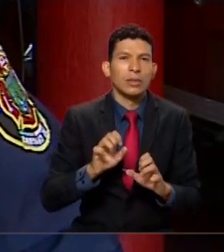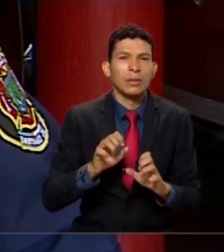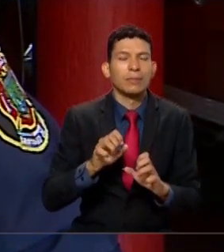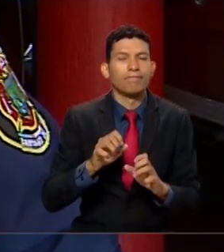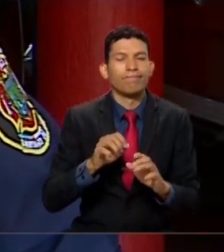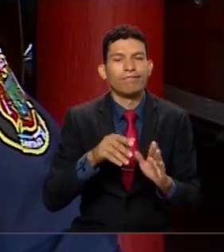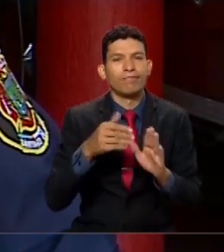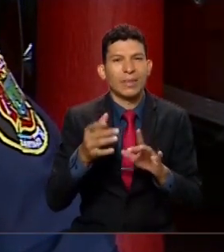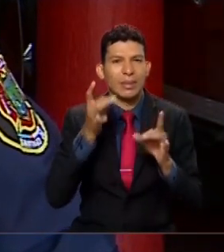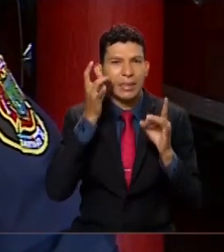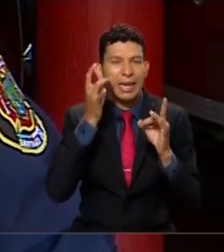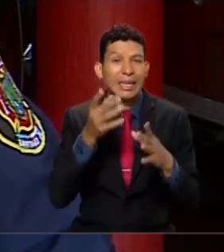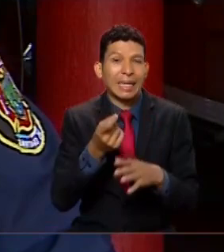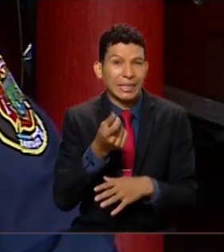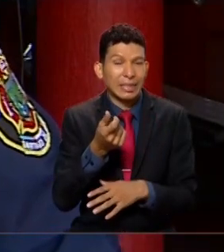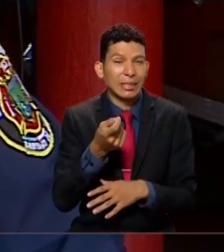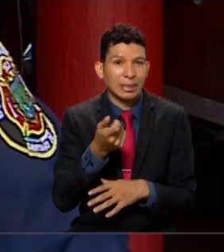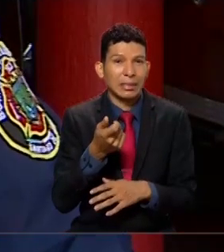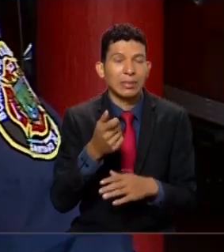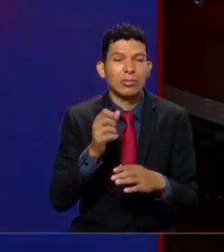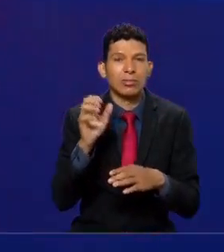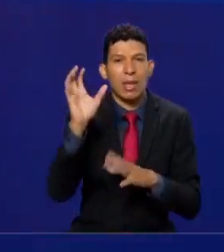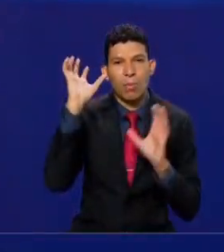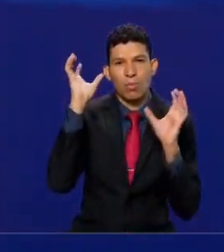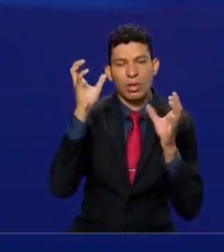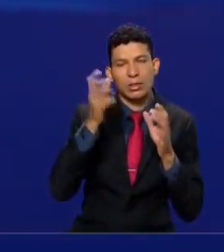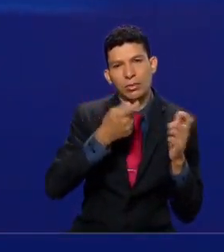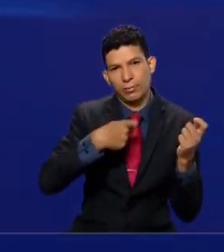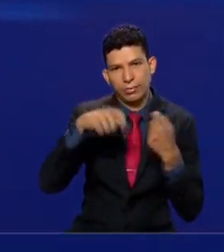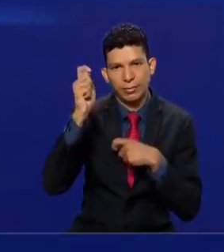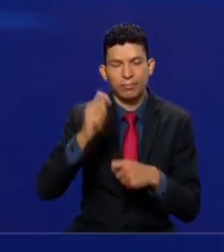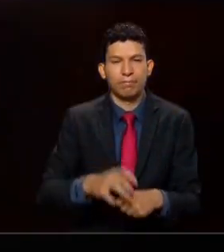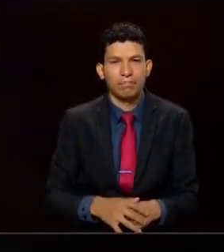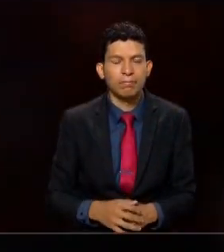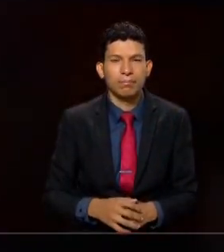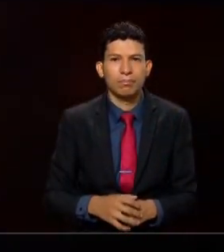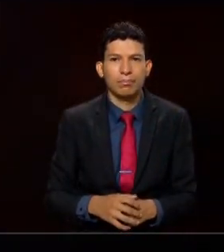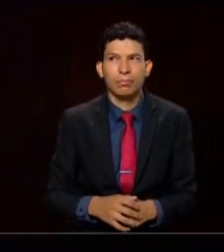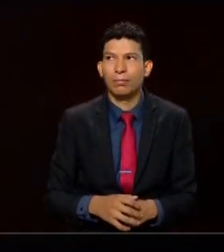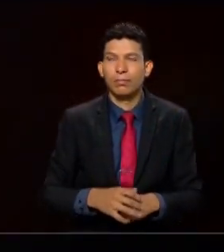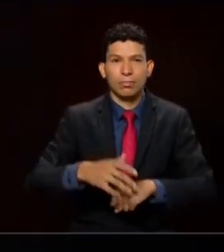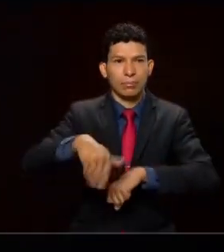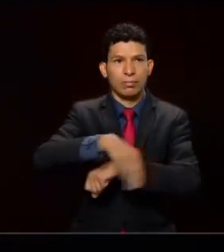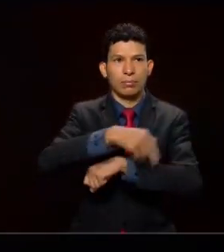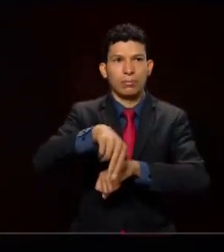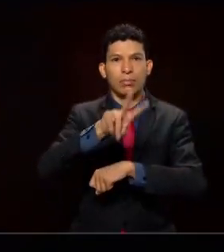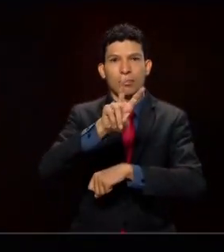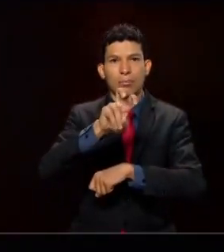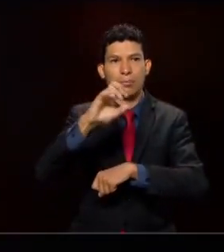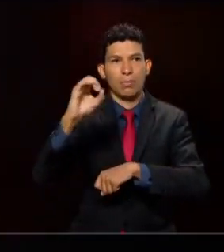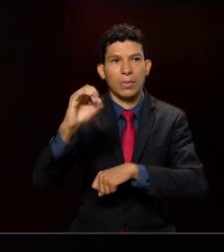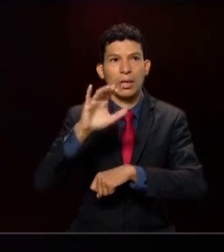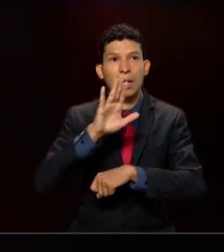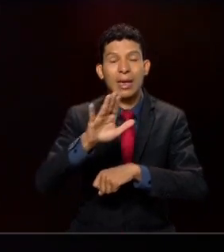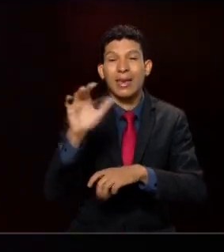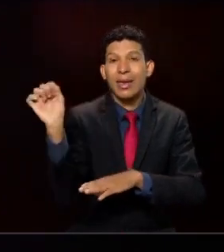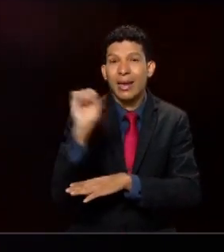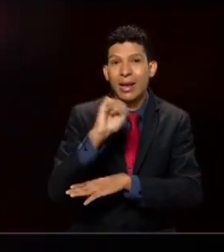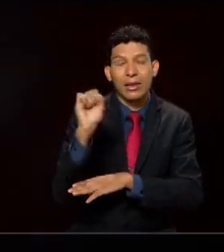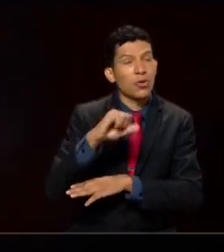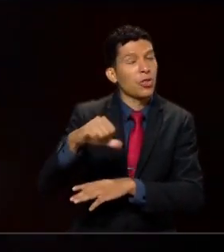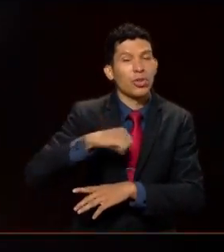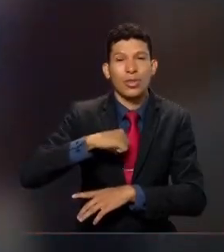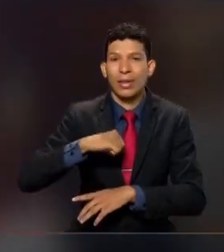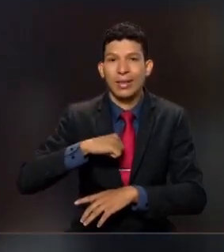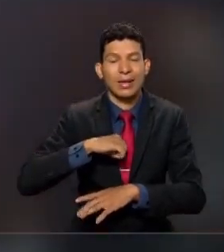la persona lesionada estaba siendo trasladada por una ambulancia particular. En la calle 70, un vehículo que al parecer no tenía al día la